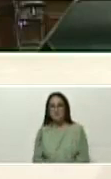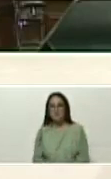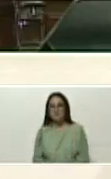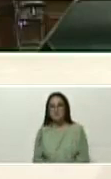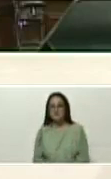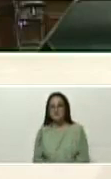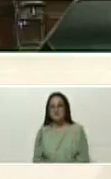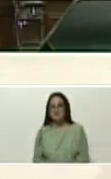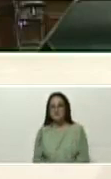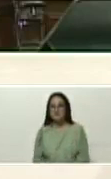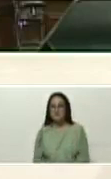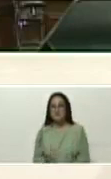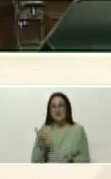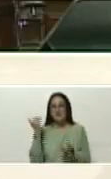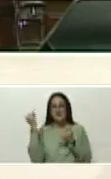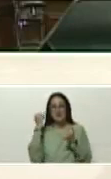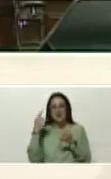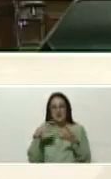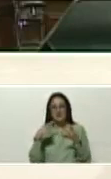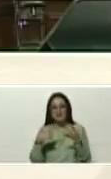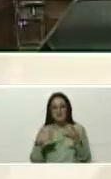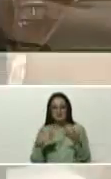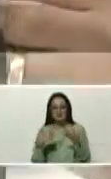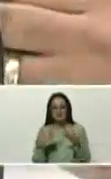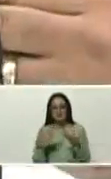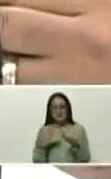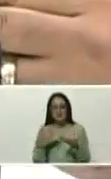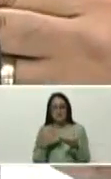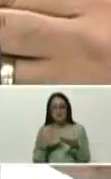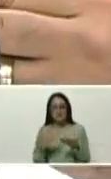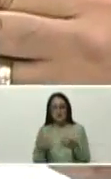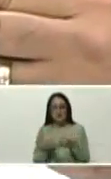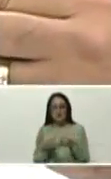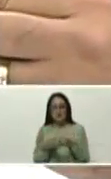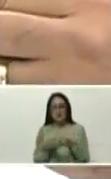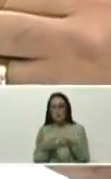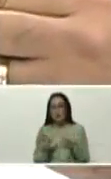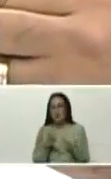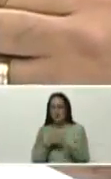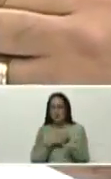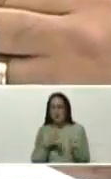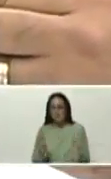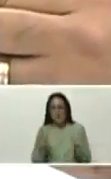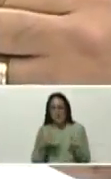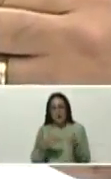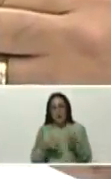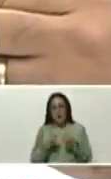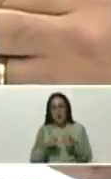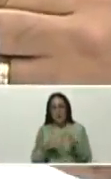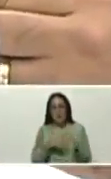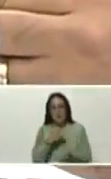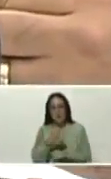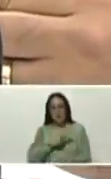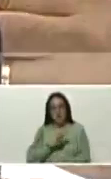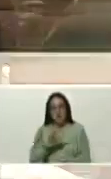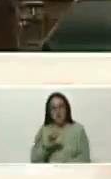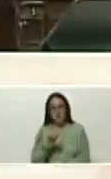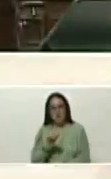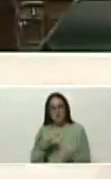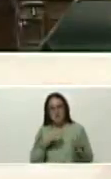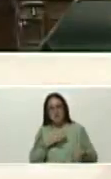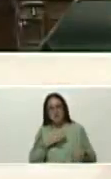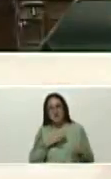Desarrolla la idea de la utopía concreta robinsoniana frente a las utopías inalcanzables de algunos proyectos de izquierda, entre comillas,